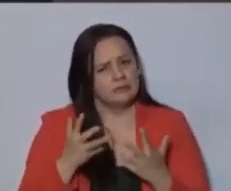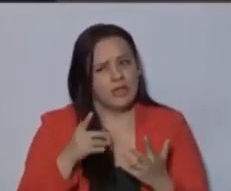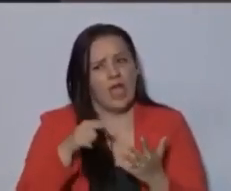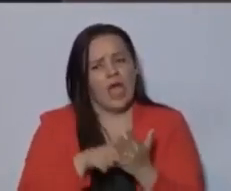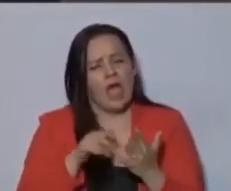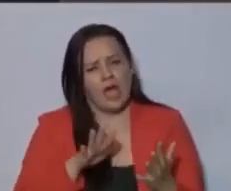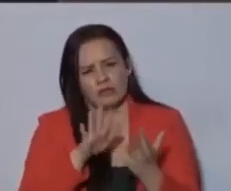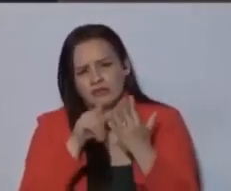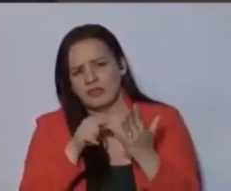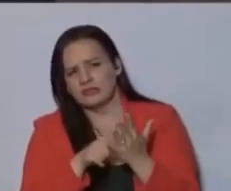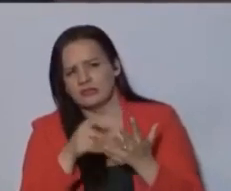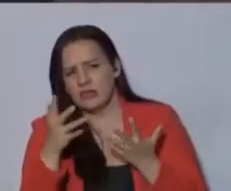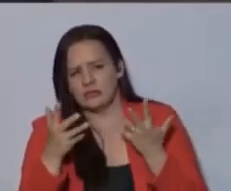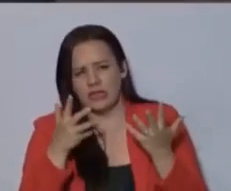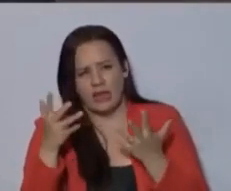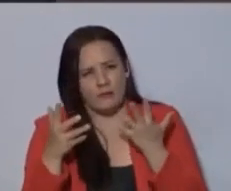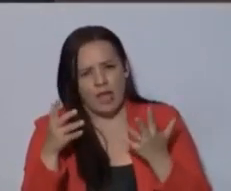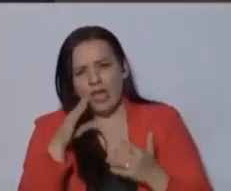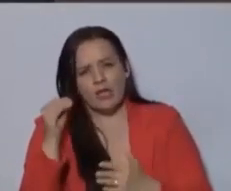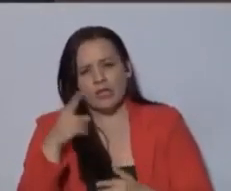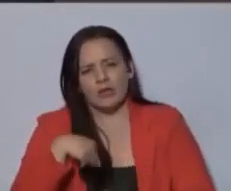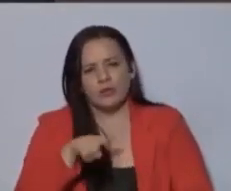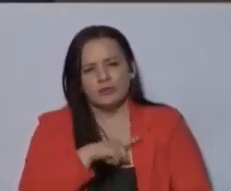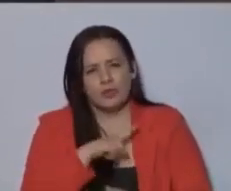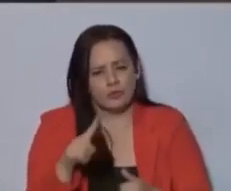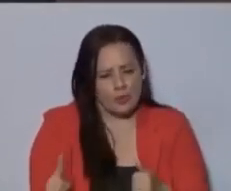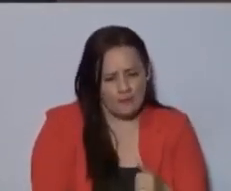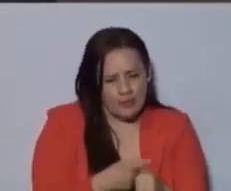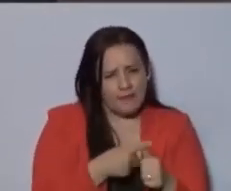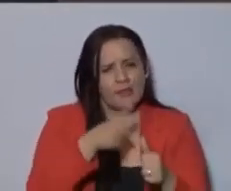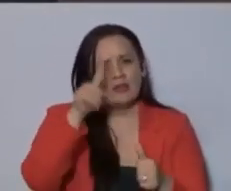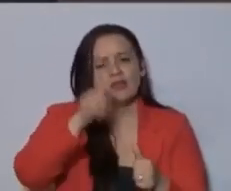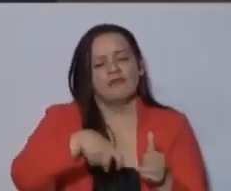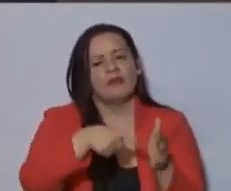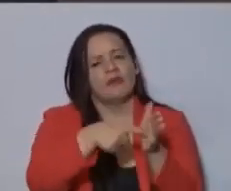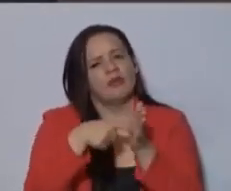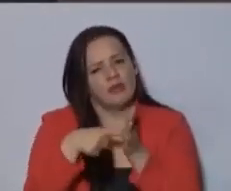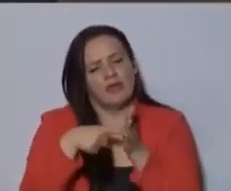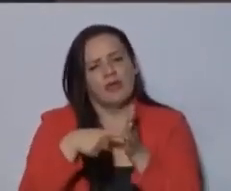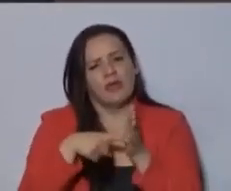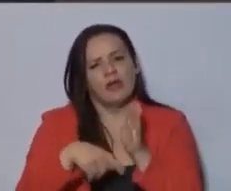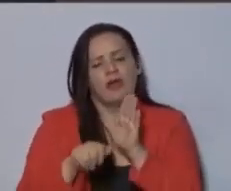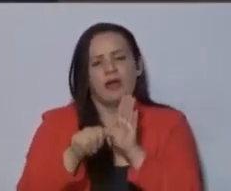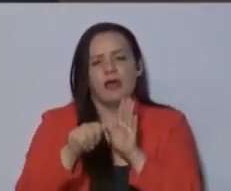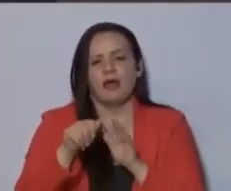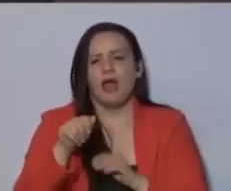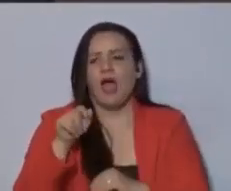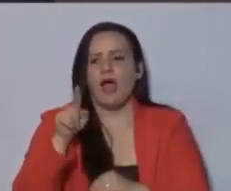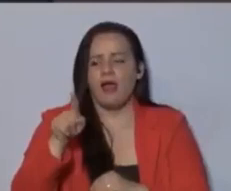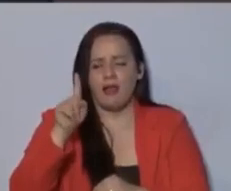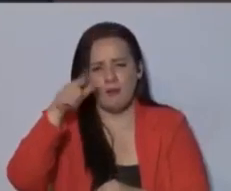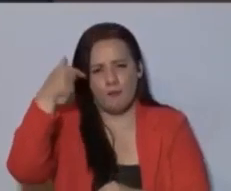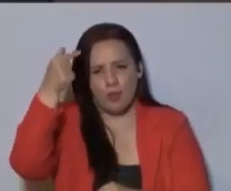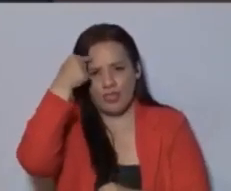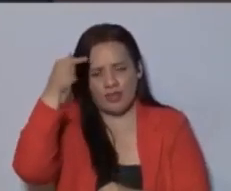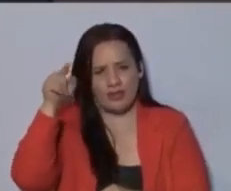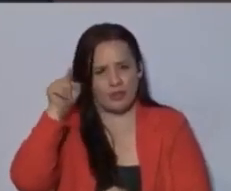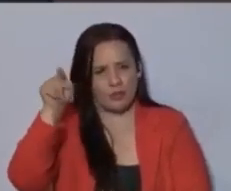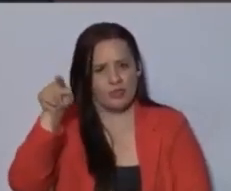ese dilema, lo primero que tenemos que exigirle a la Asamblea, al Poder